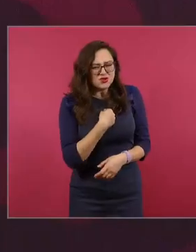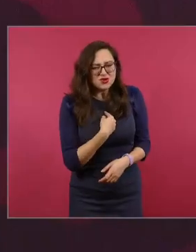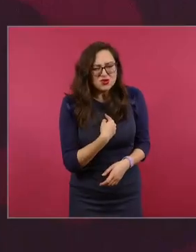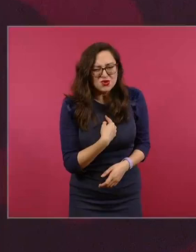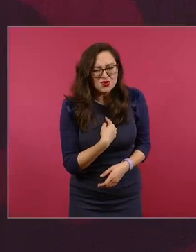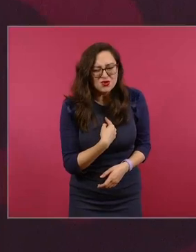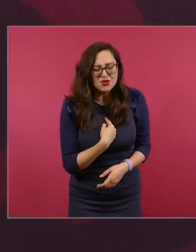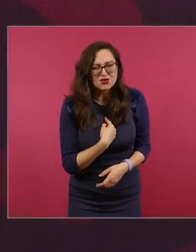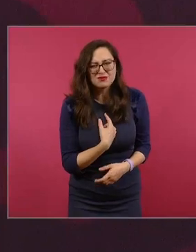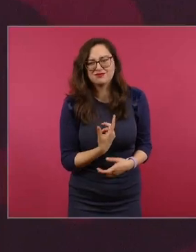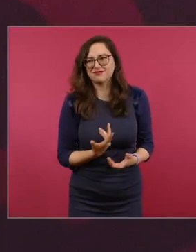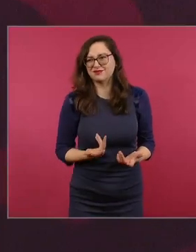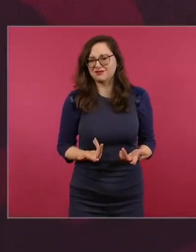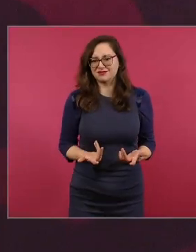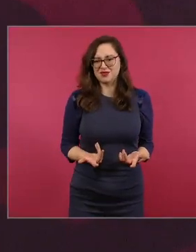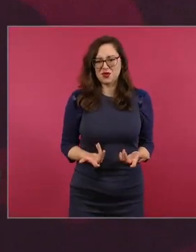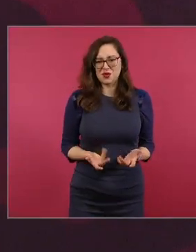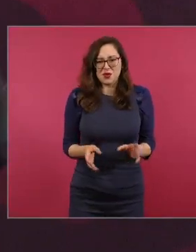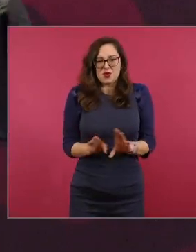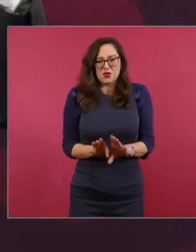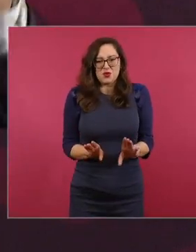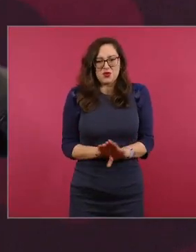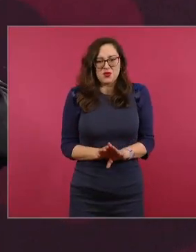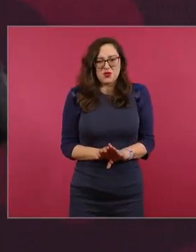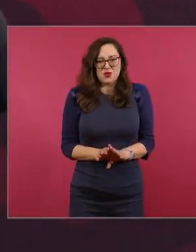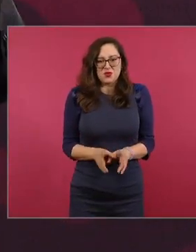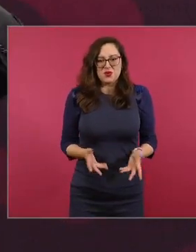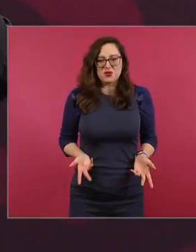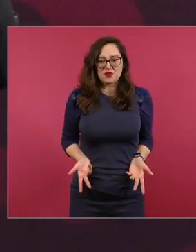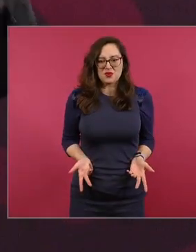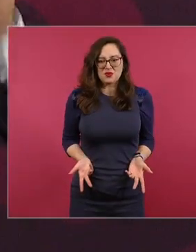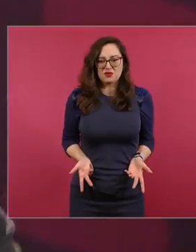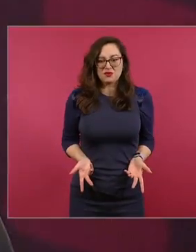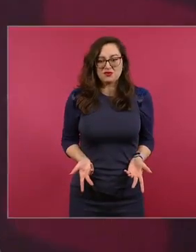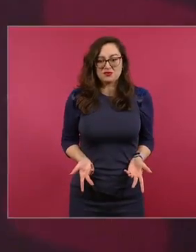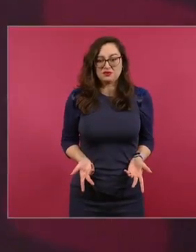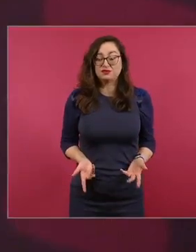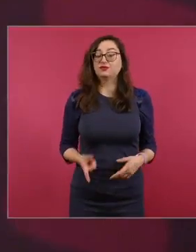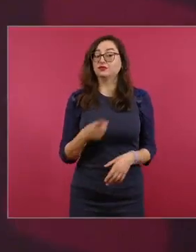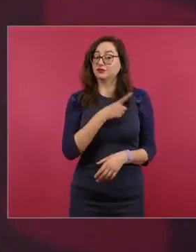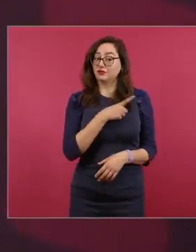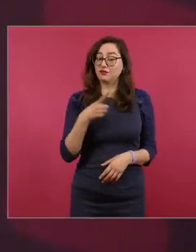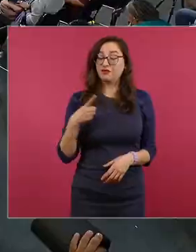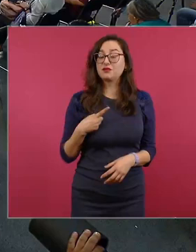Esto es importante, porque si seguimos haciendo ese periodismo